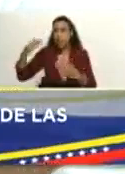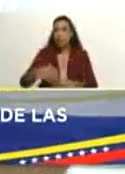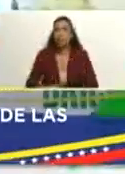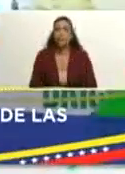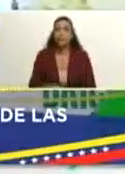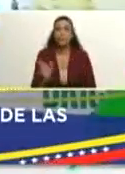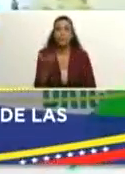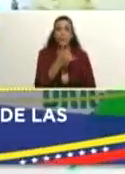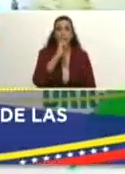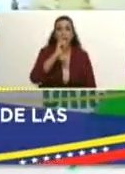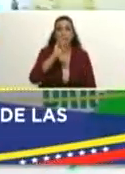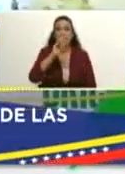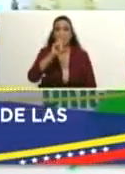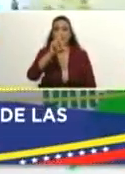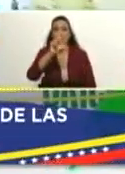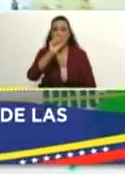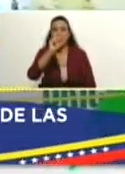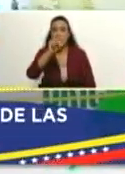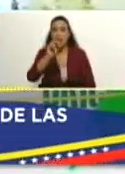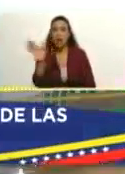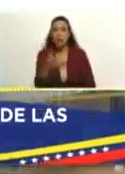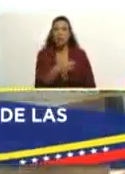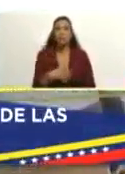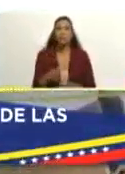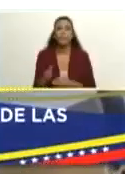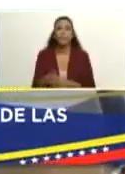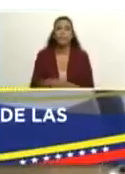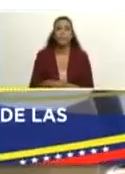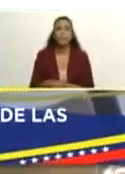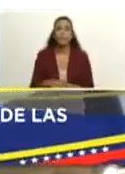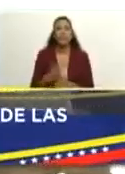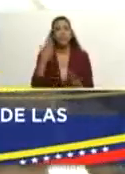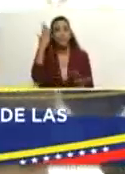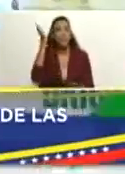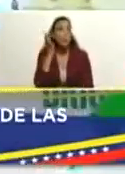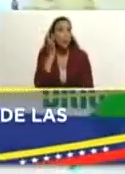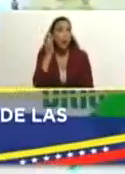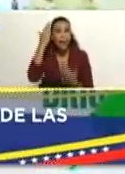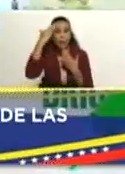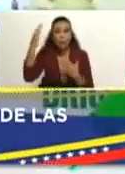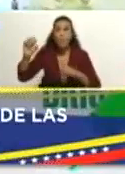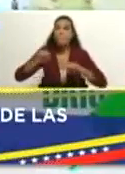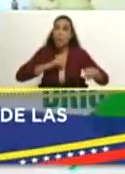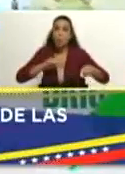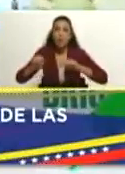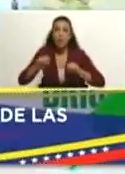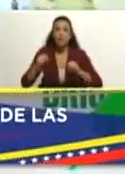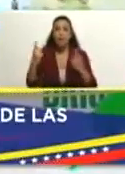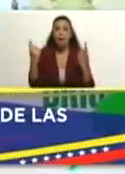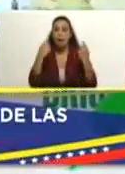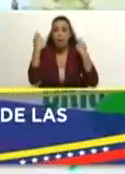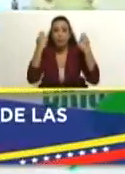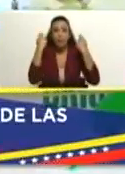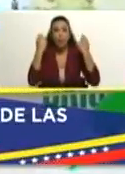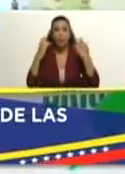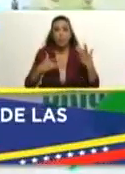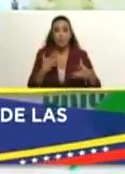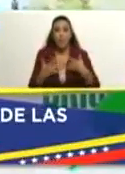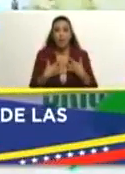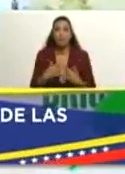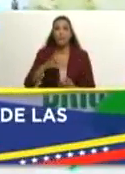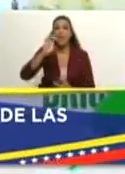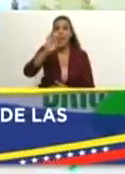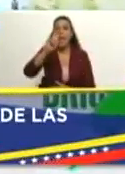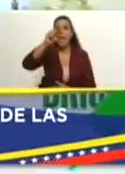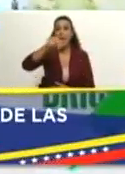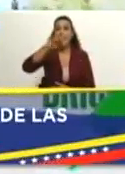Irlian Ayelín León, Irlan de Movilización y Evento, Eneida